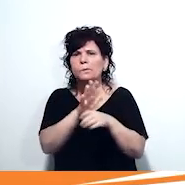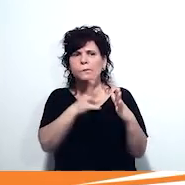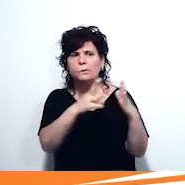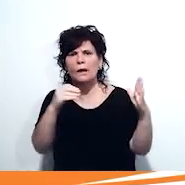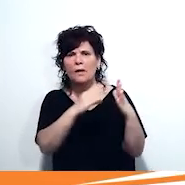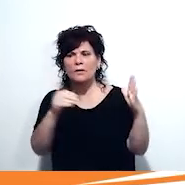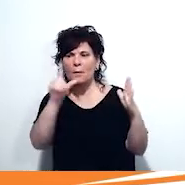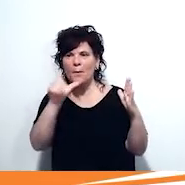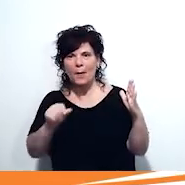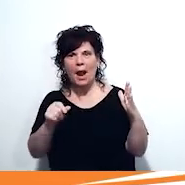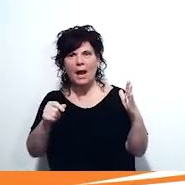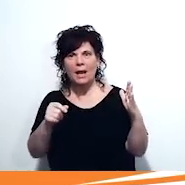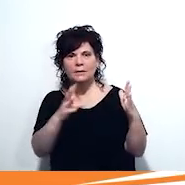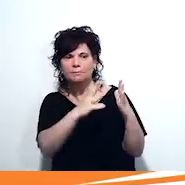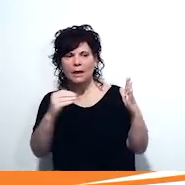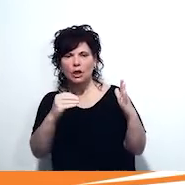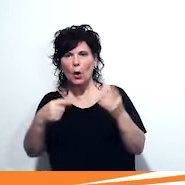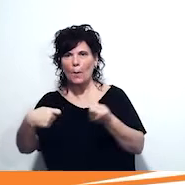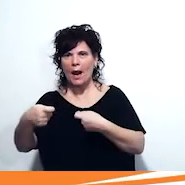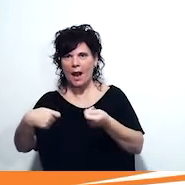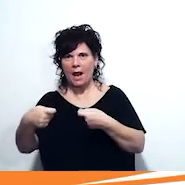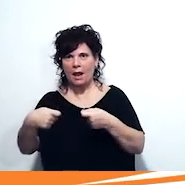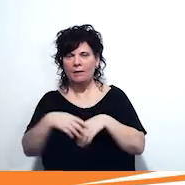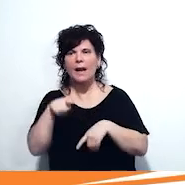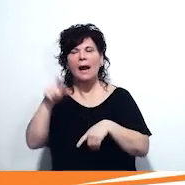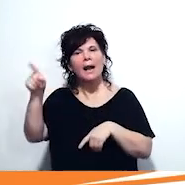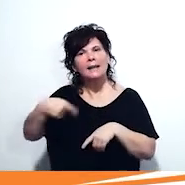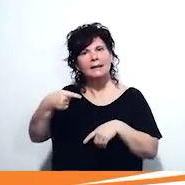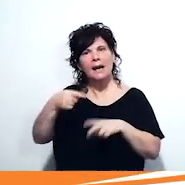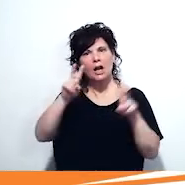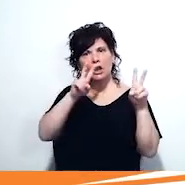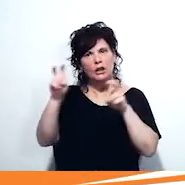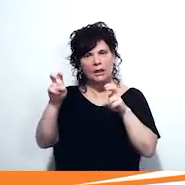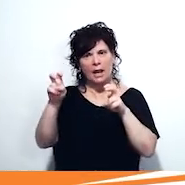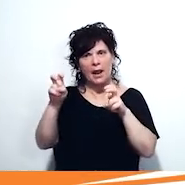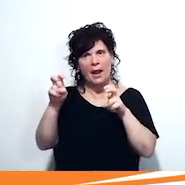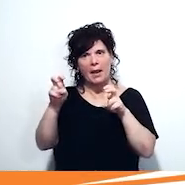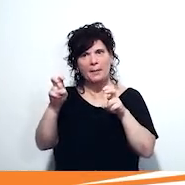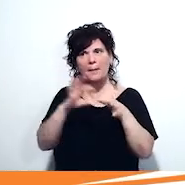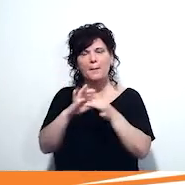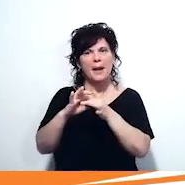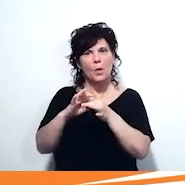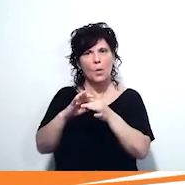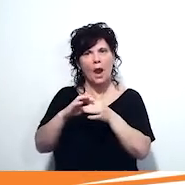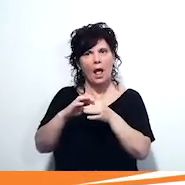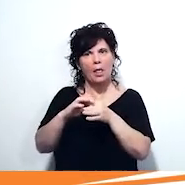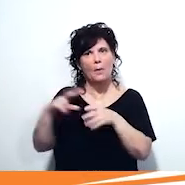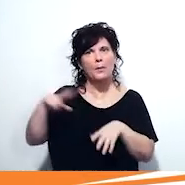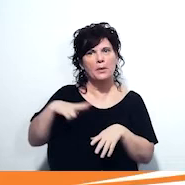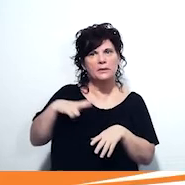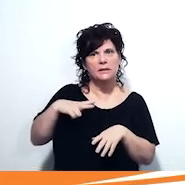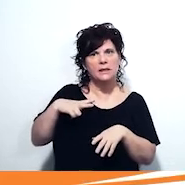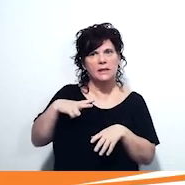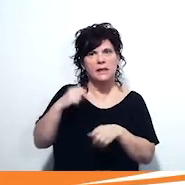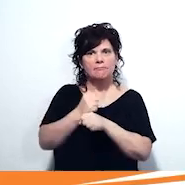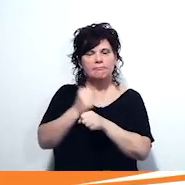hagan sus propias regulaciones. Entonces acá les traigo temas, las directrices de la OECD sobre privacidad e interoperabilidad de